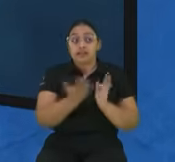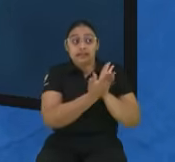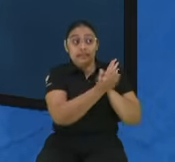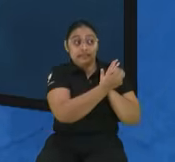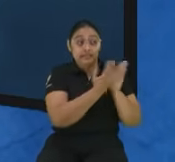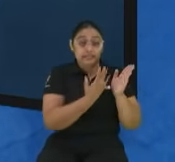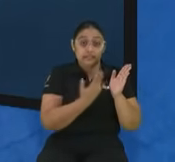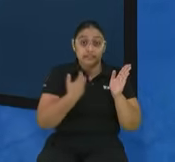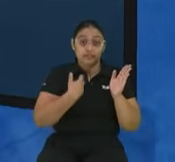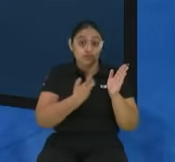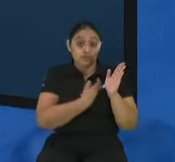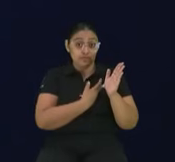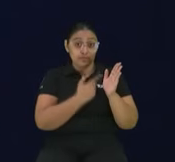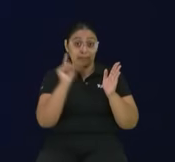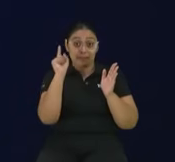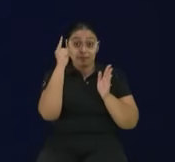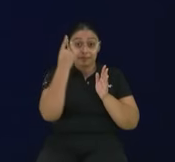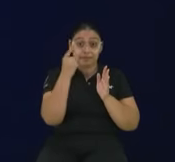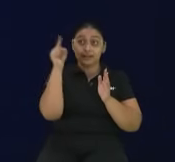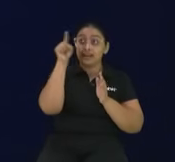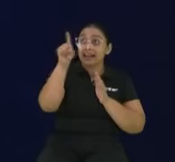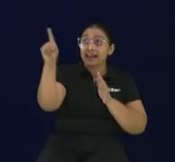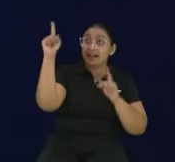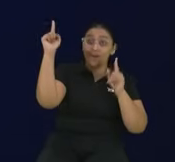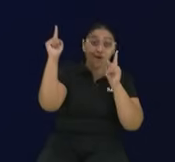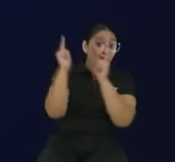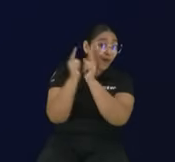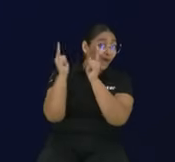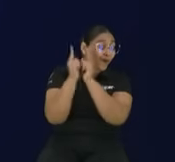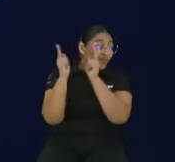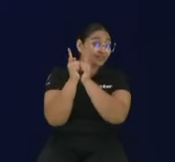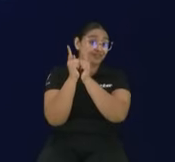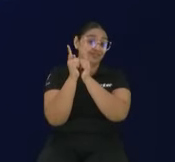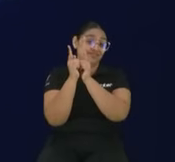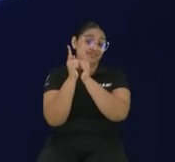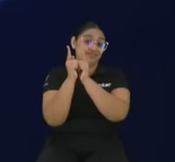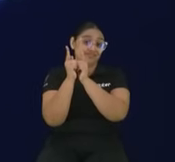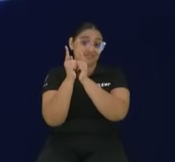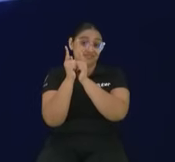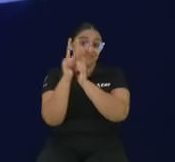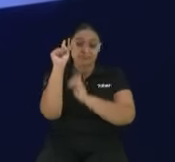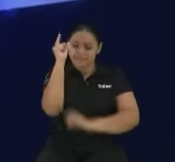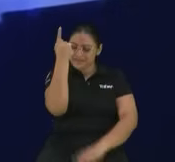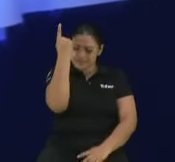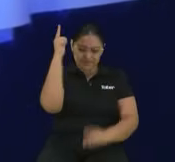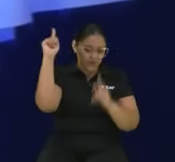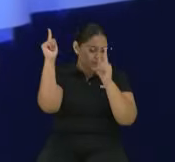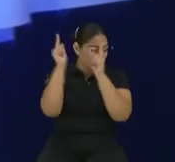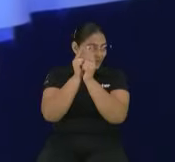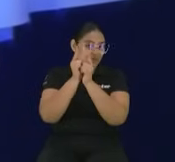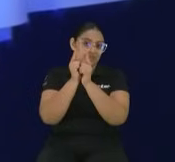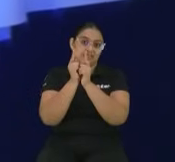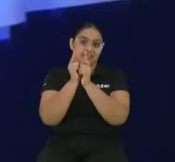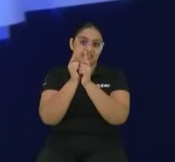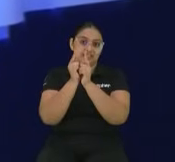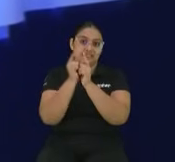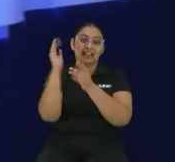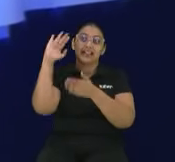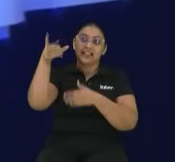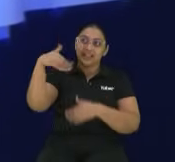dice y conocerme el que conoce a Dios sabe que Dios no lo va a